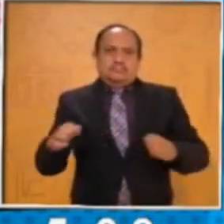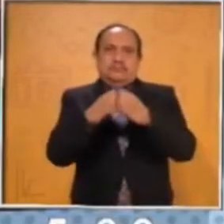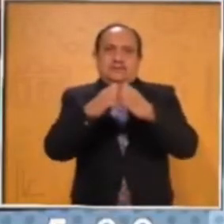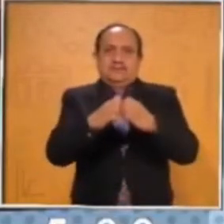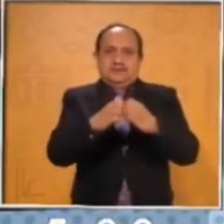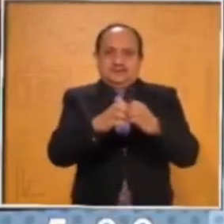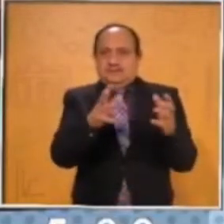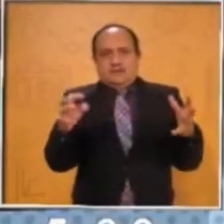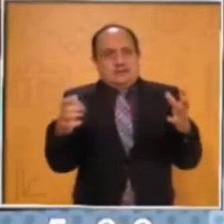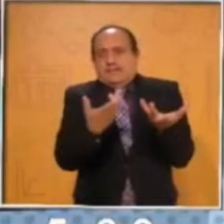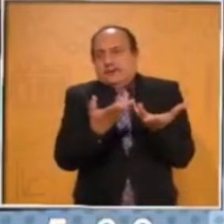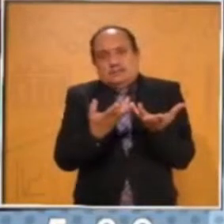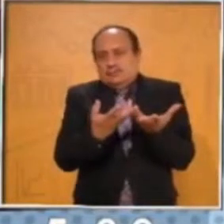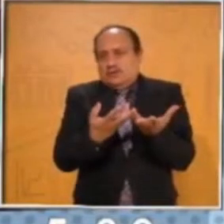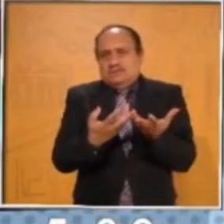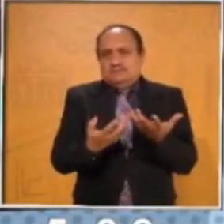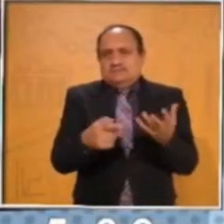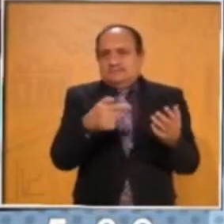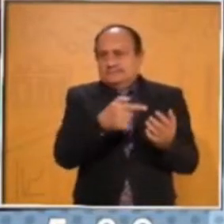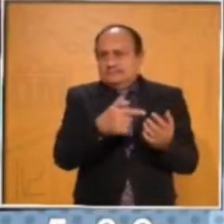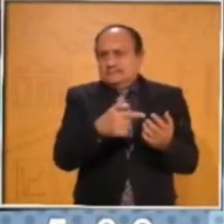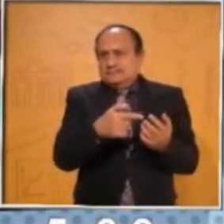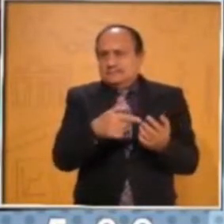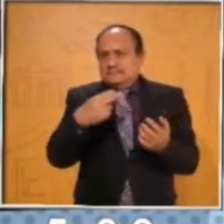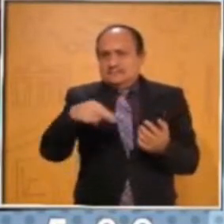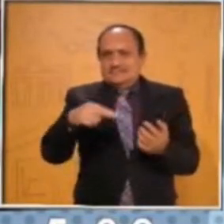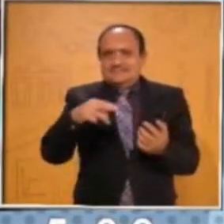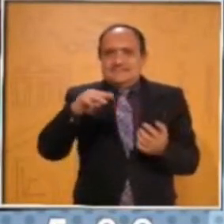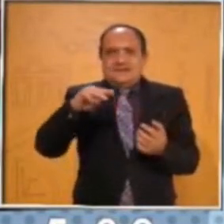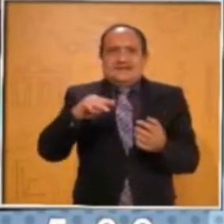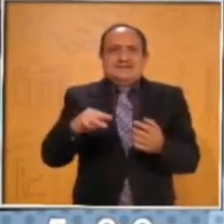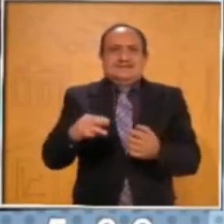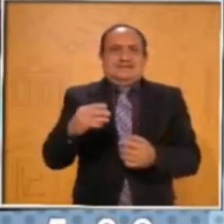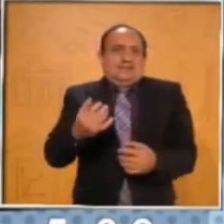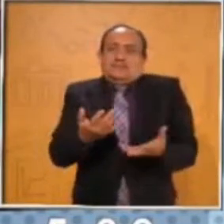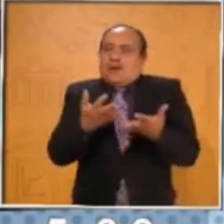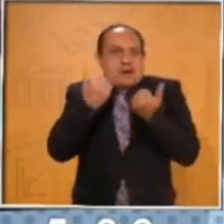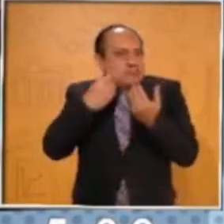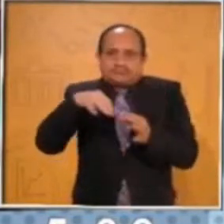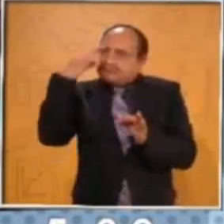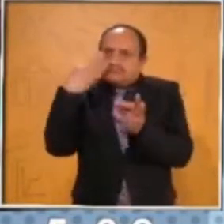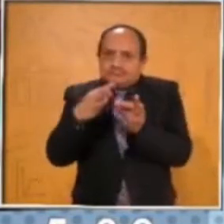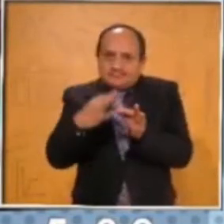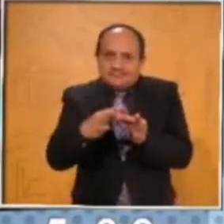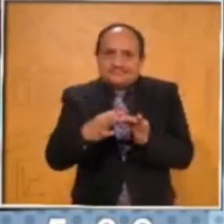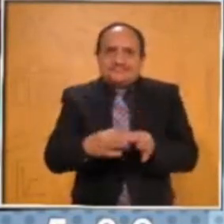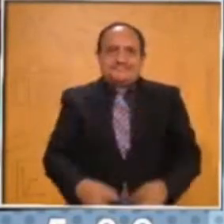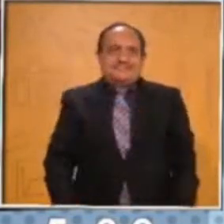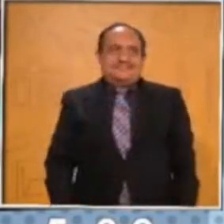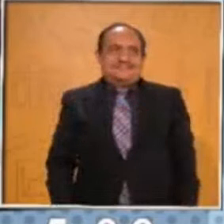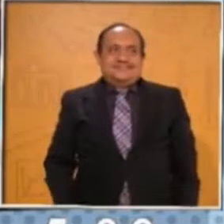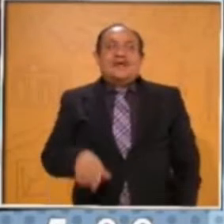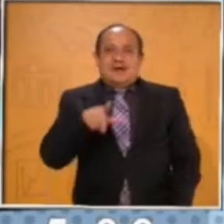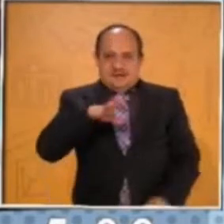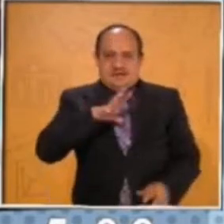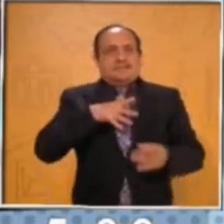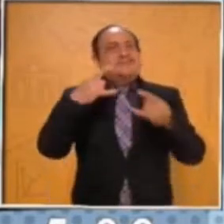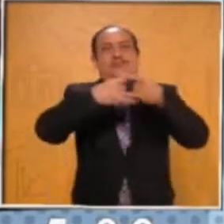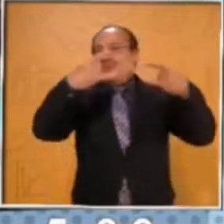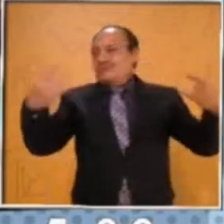traemos. Se llama Su malvada irresponsabilidad. ¿Sale? Ella también tiene una